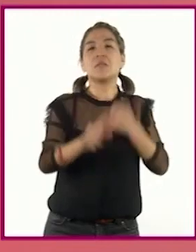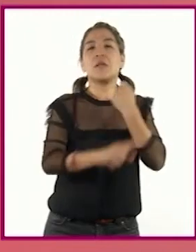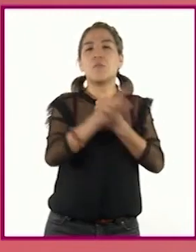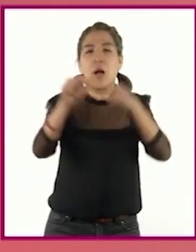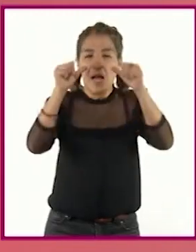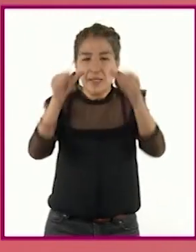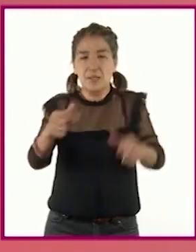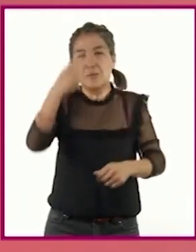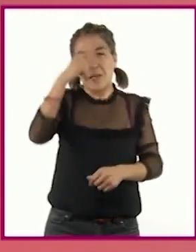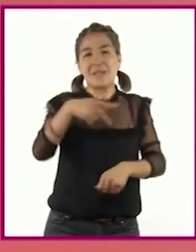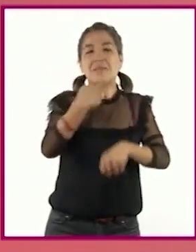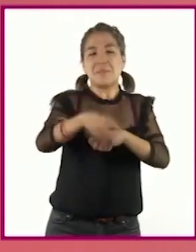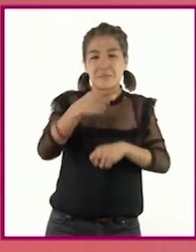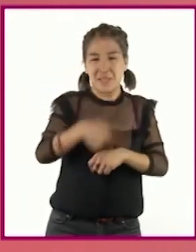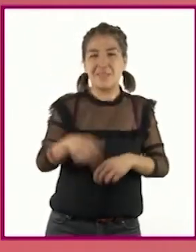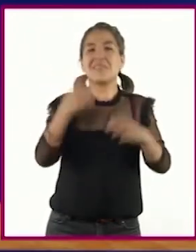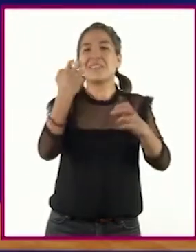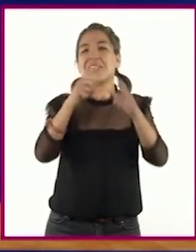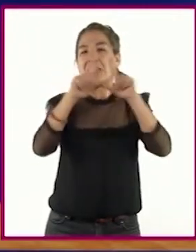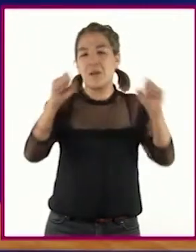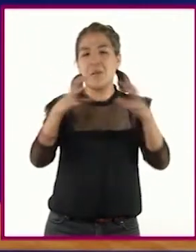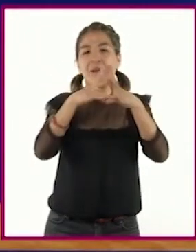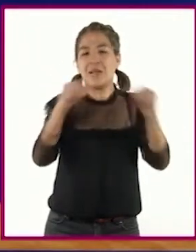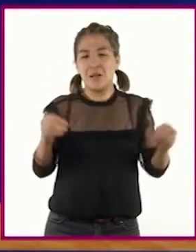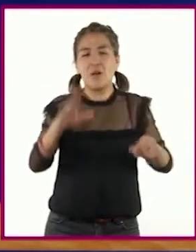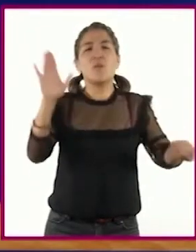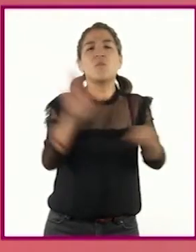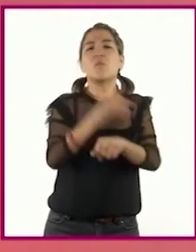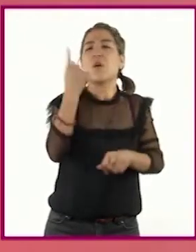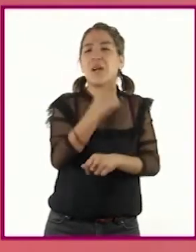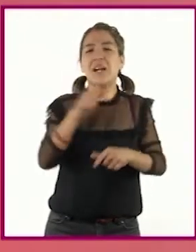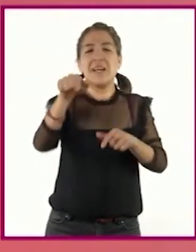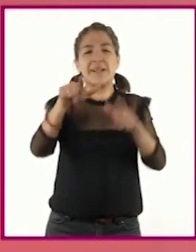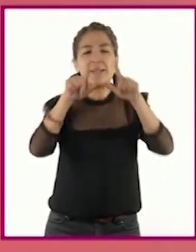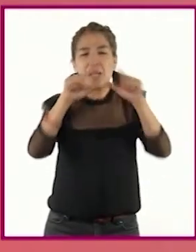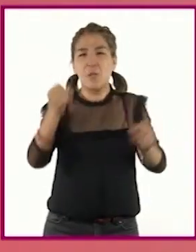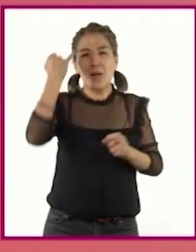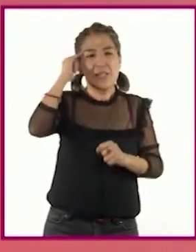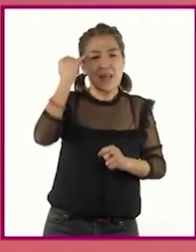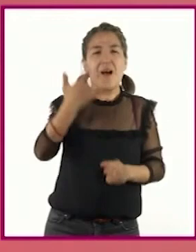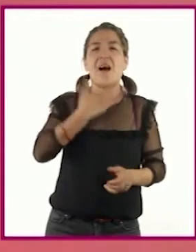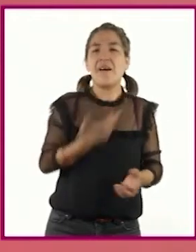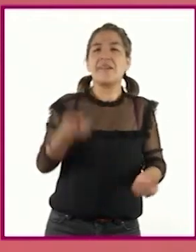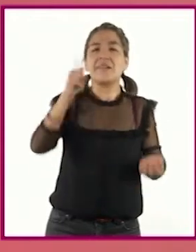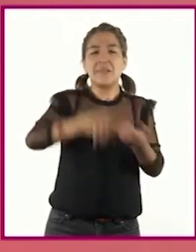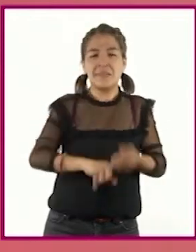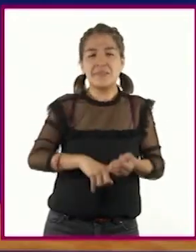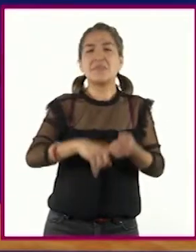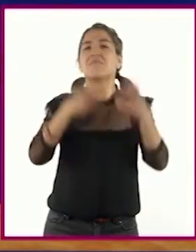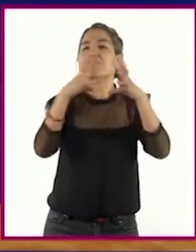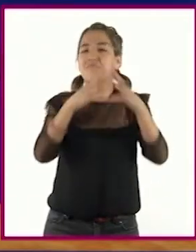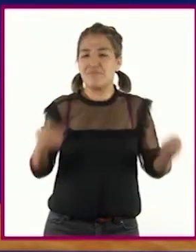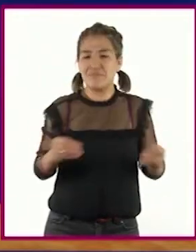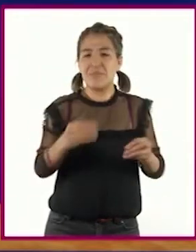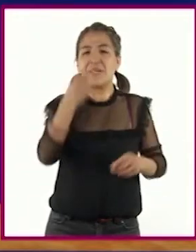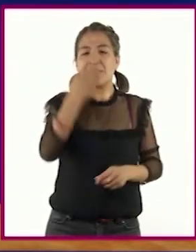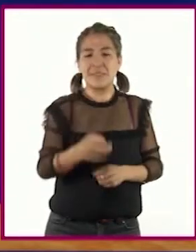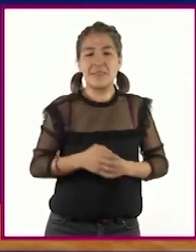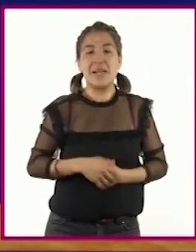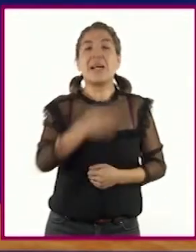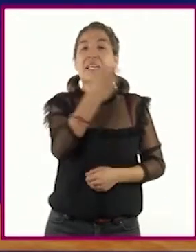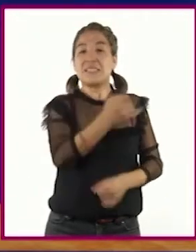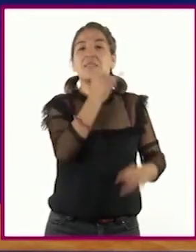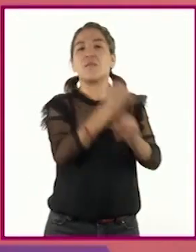lenguas indígenas en riesgo de desaparición. ¿Por qué las lenguas indígenas se encuentran en riesgo de desaparición? Y esta